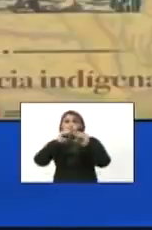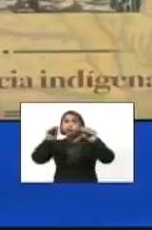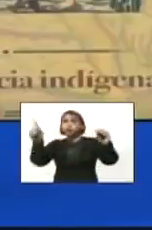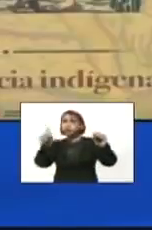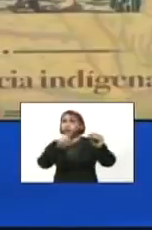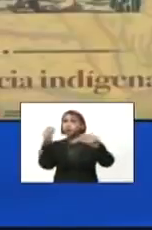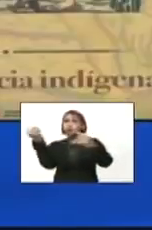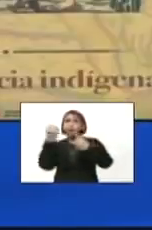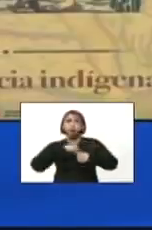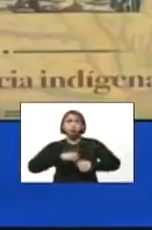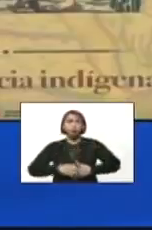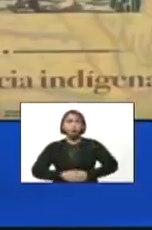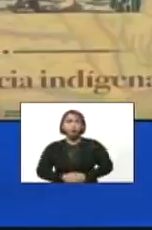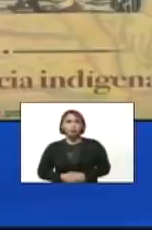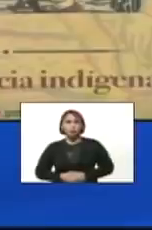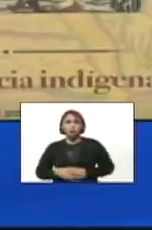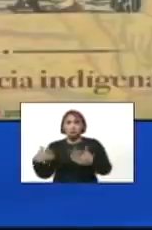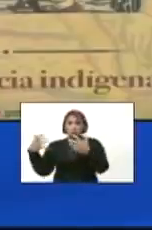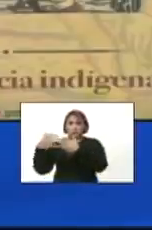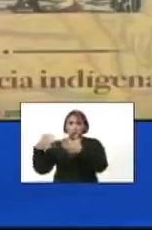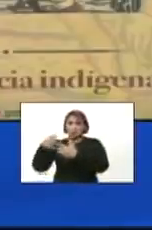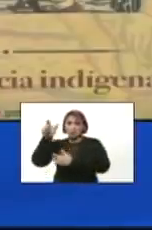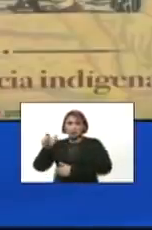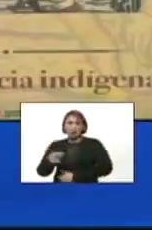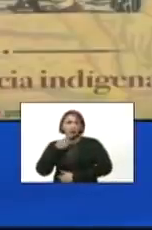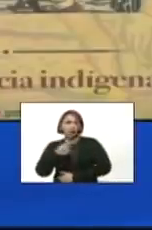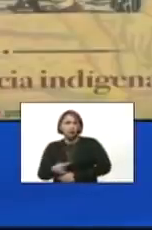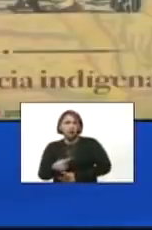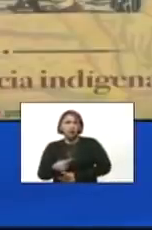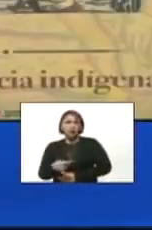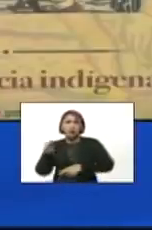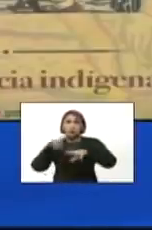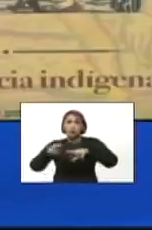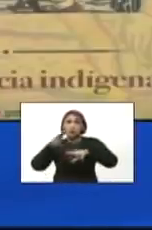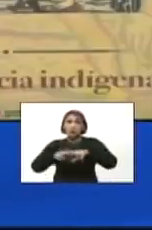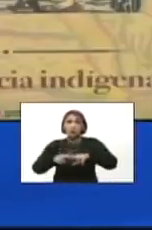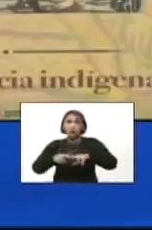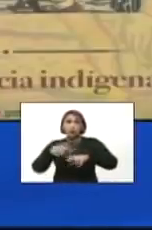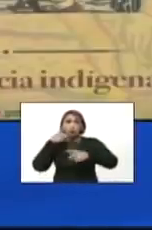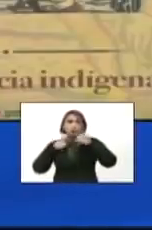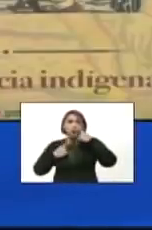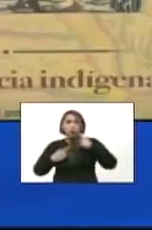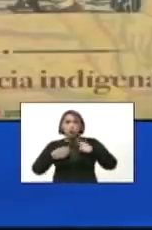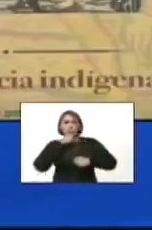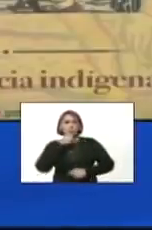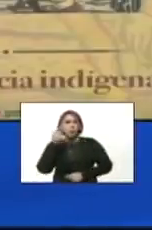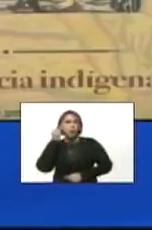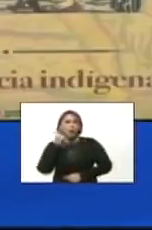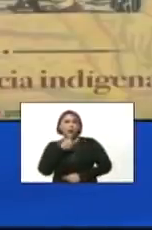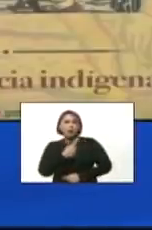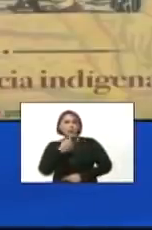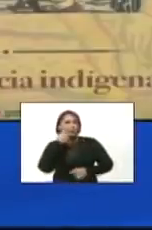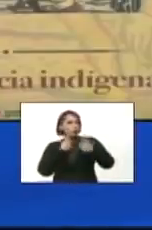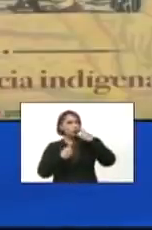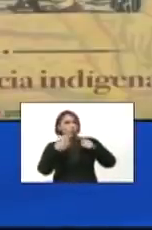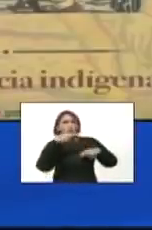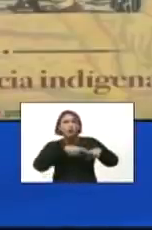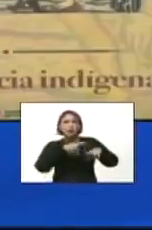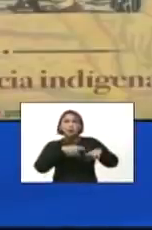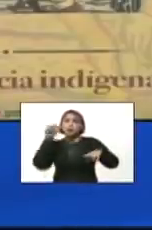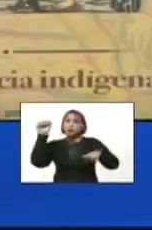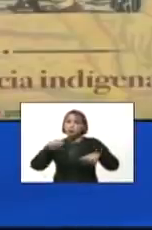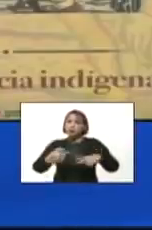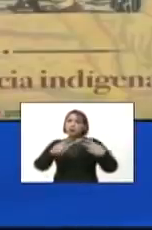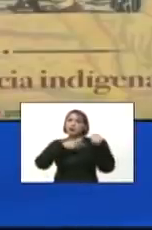sido vencidos. El guerrero dice, un niño llora. La anciana dice, un niño llora. Sí, dice el